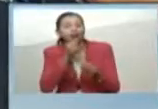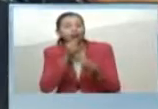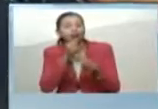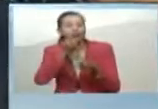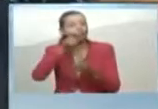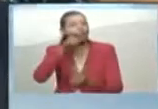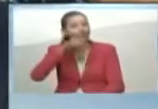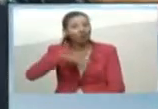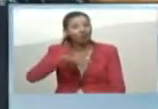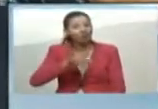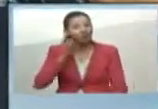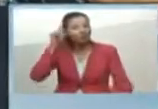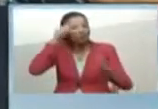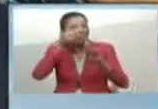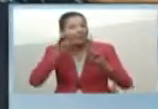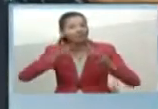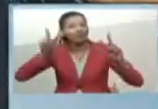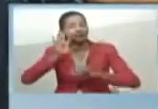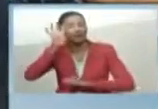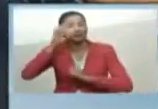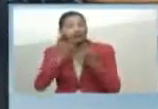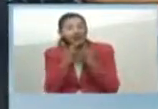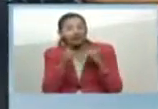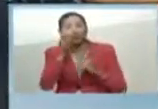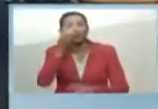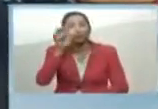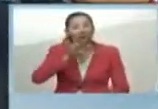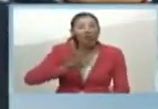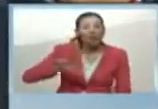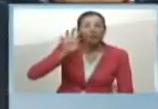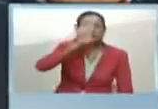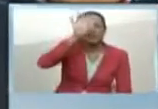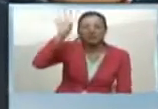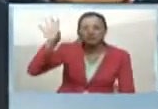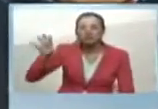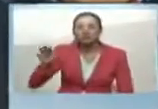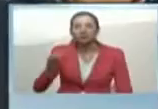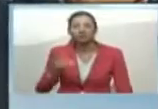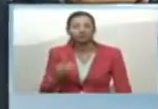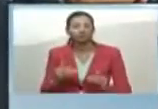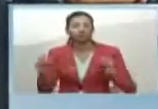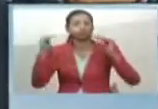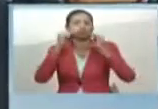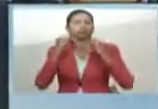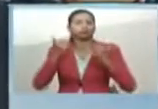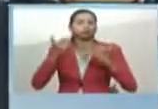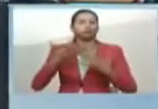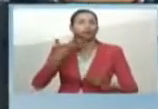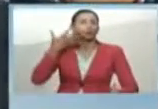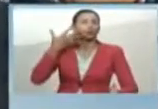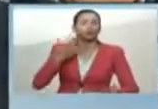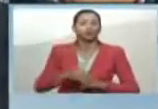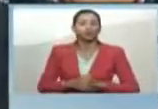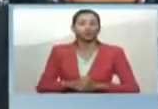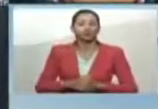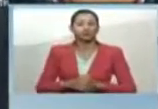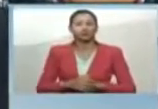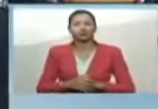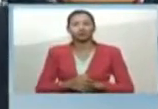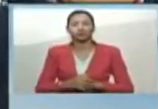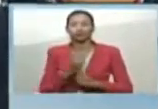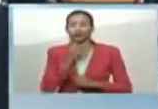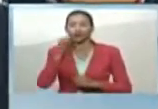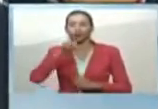nación, hacia la libertad de los pueblos, mantener nuestra dignidad en alto. Y yo estoy seguro, presidente, lo dije hoy en